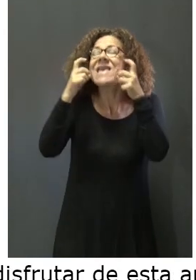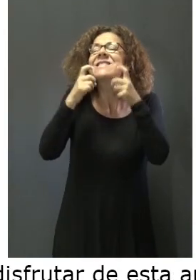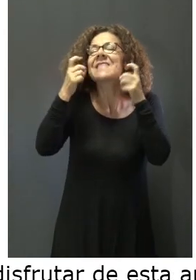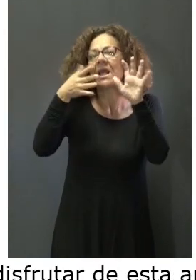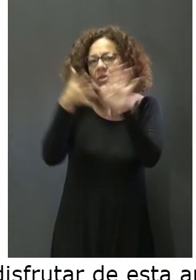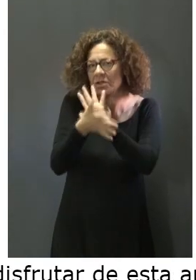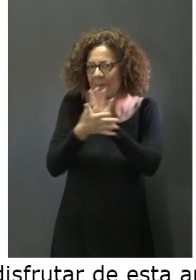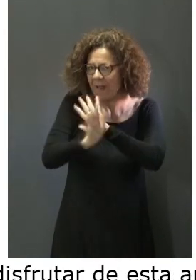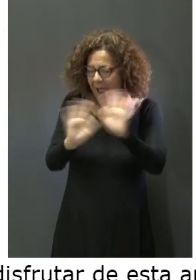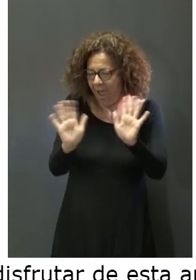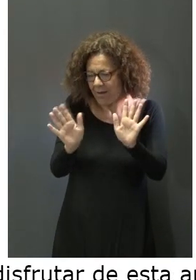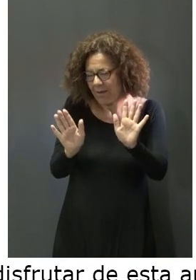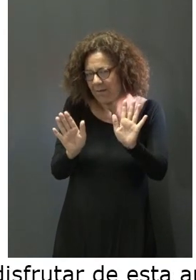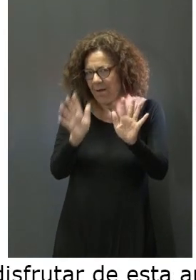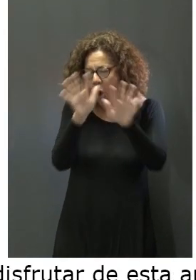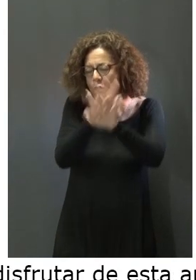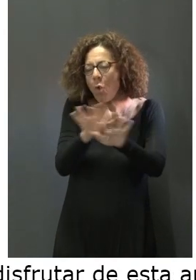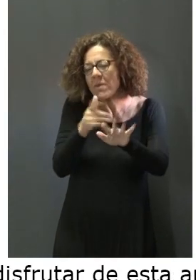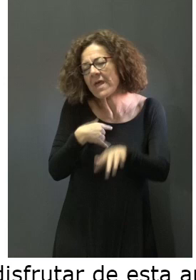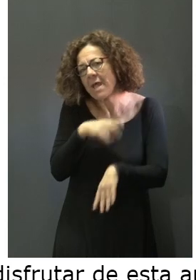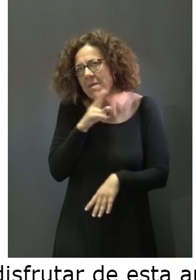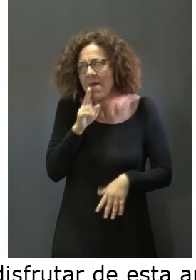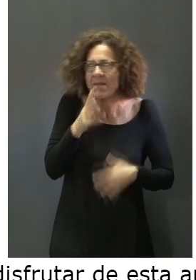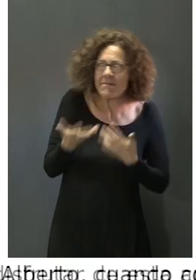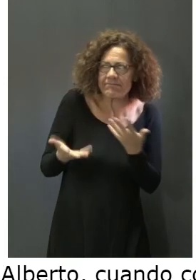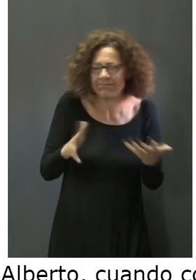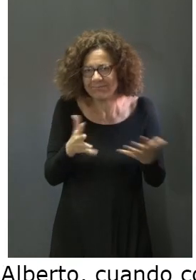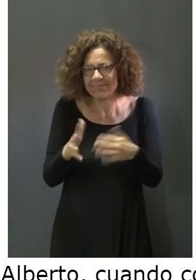Para convencer a mi madre tengo un ratillo.